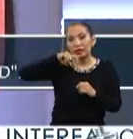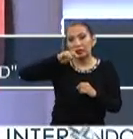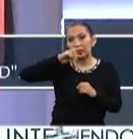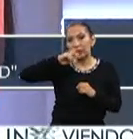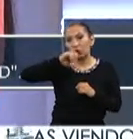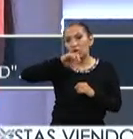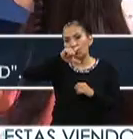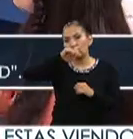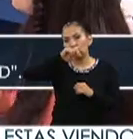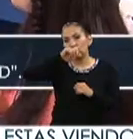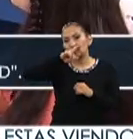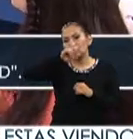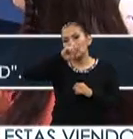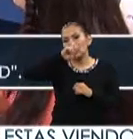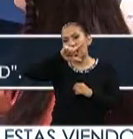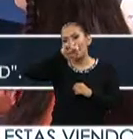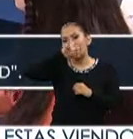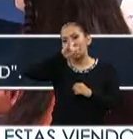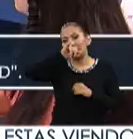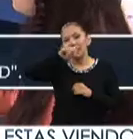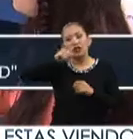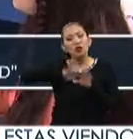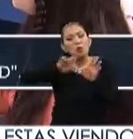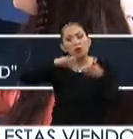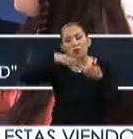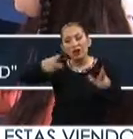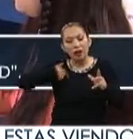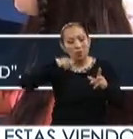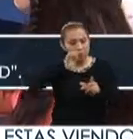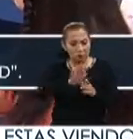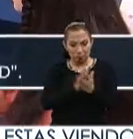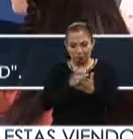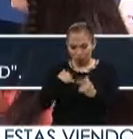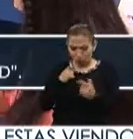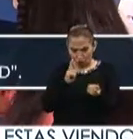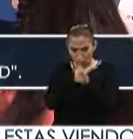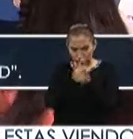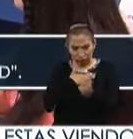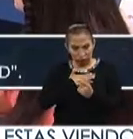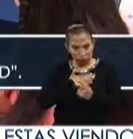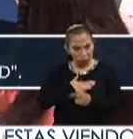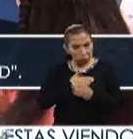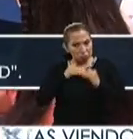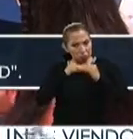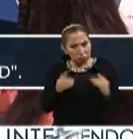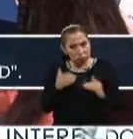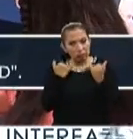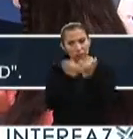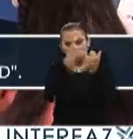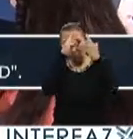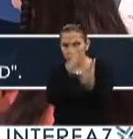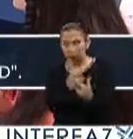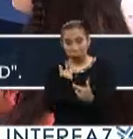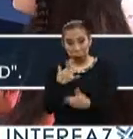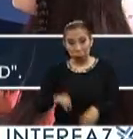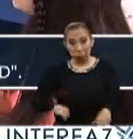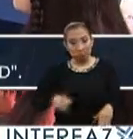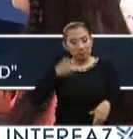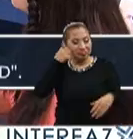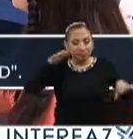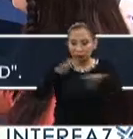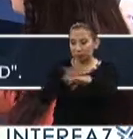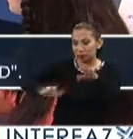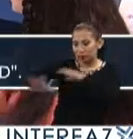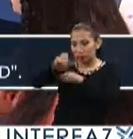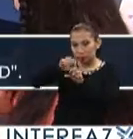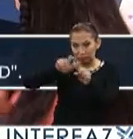interculturalidad, cómo es que podría relacionarse de manera justa, equitativa, respetuosa con otros, está interesado en cambiar a